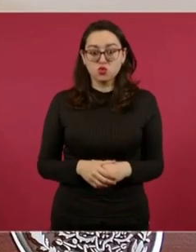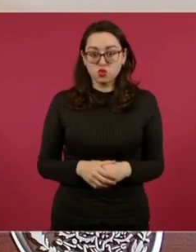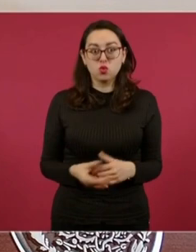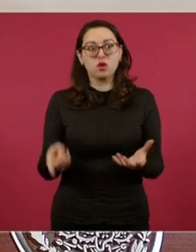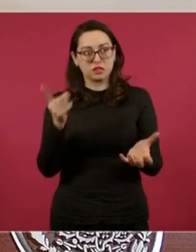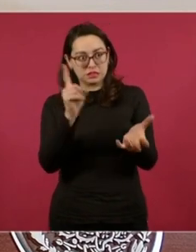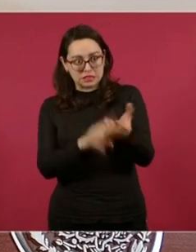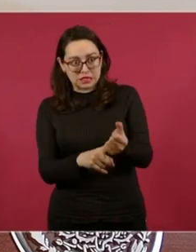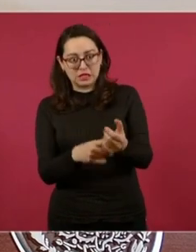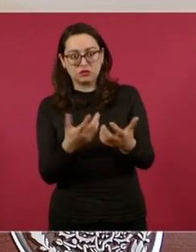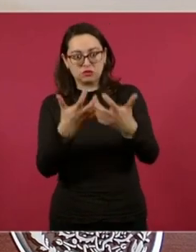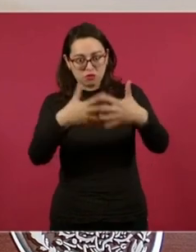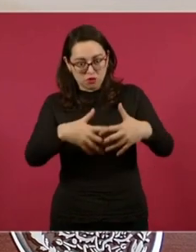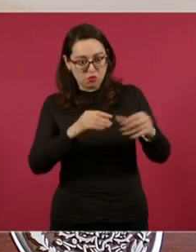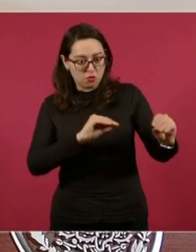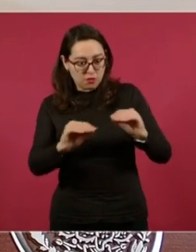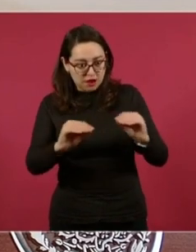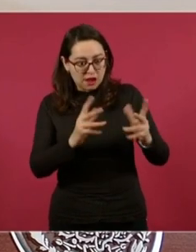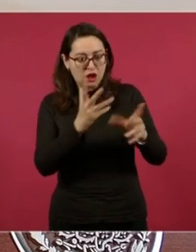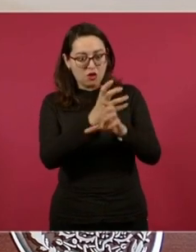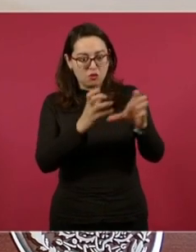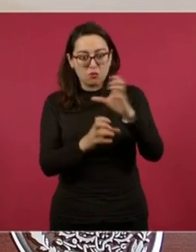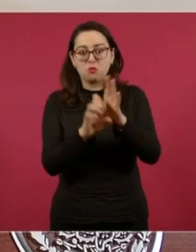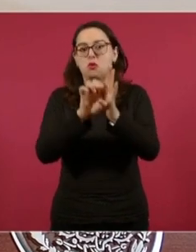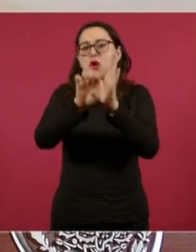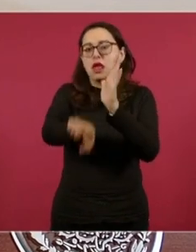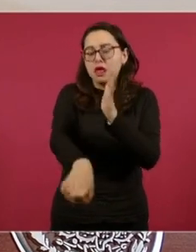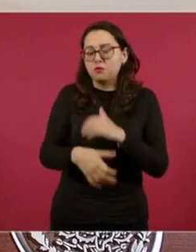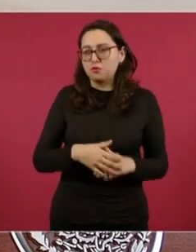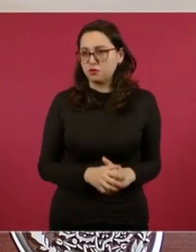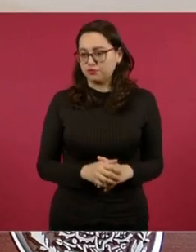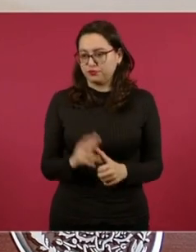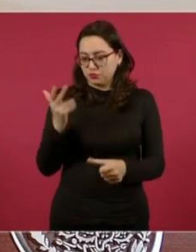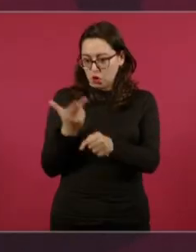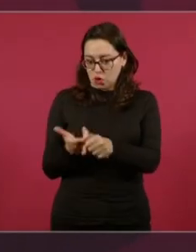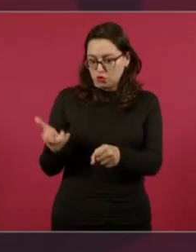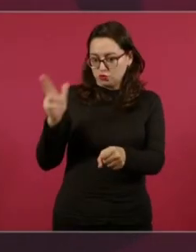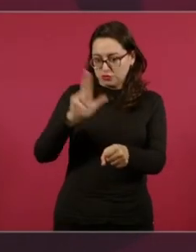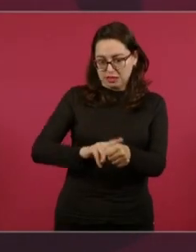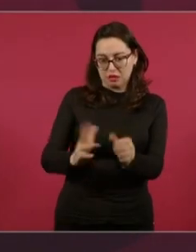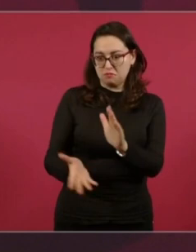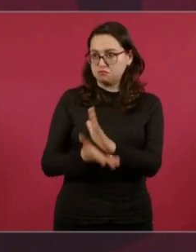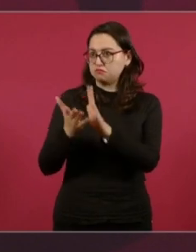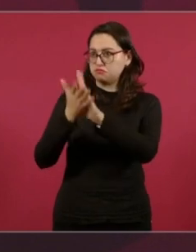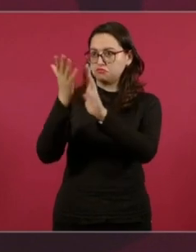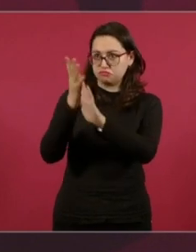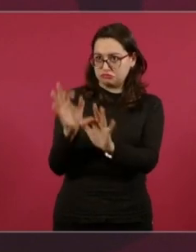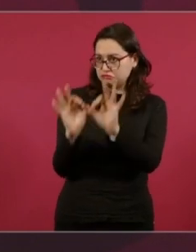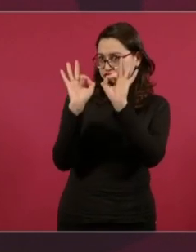Tiene que haber médicos generales, tienen que haber especialistas, tienen que haber medicamentos.